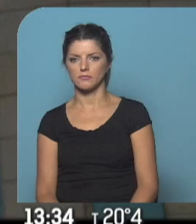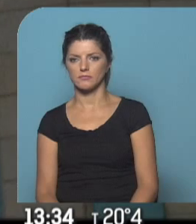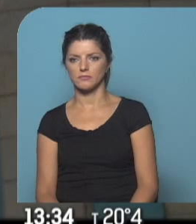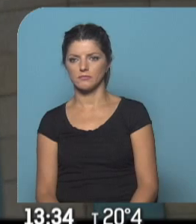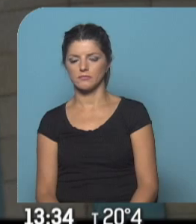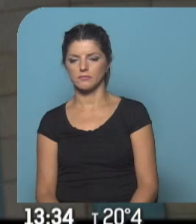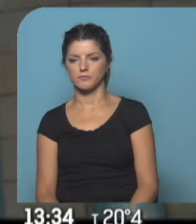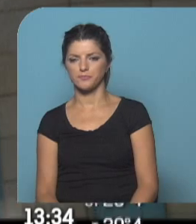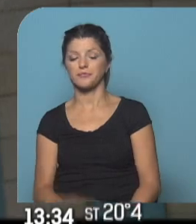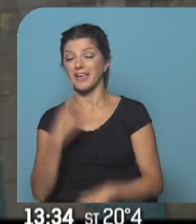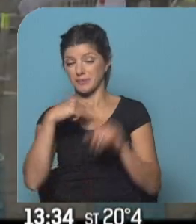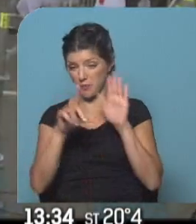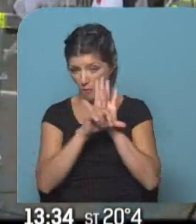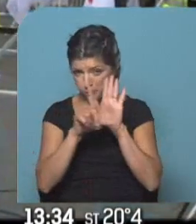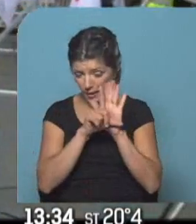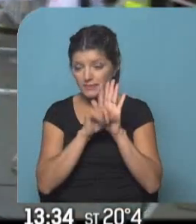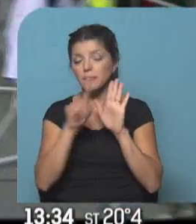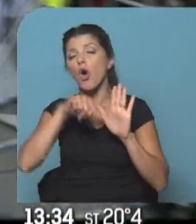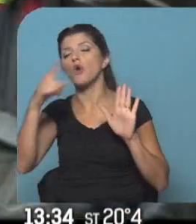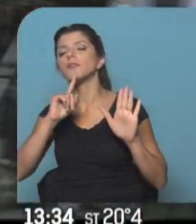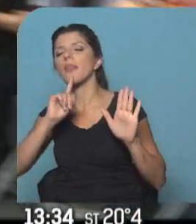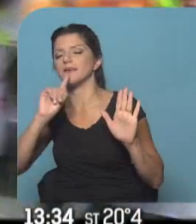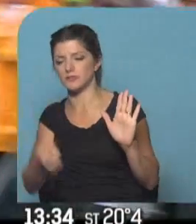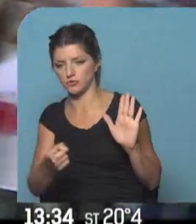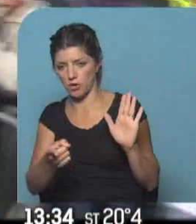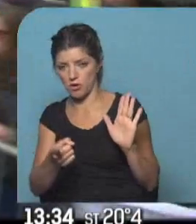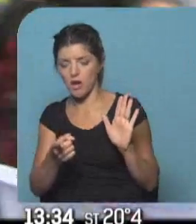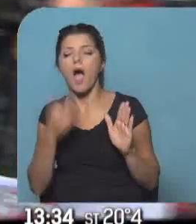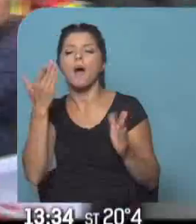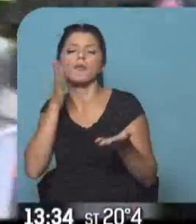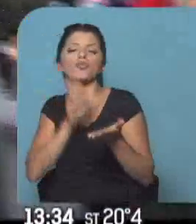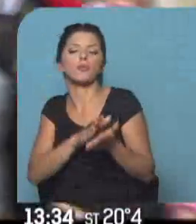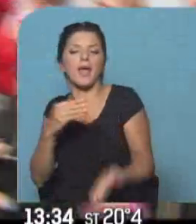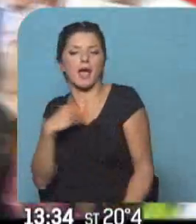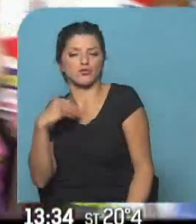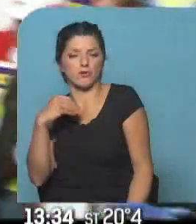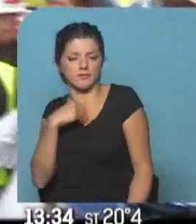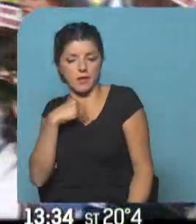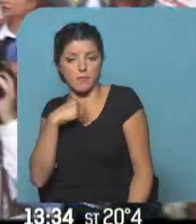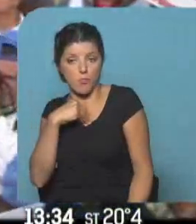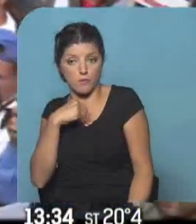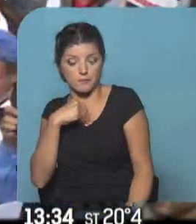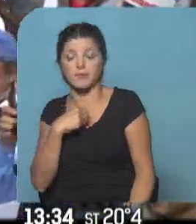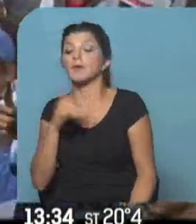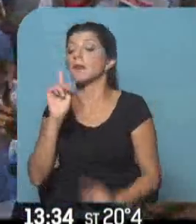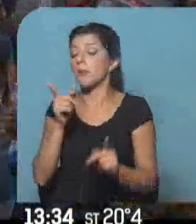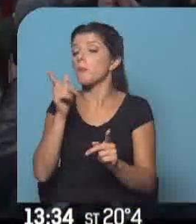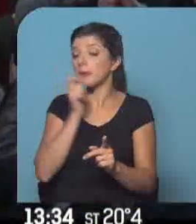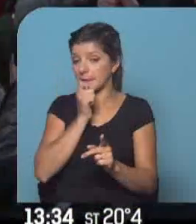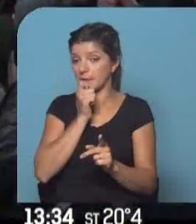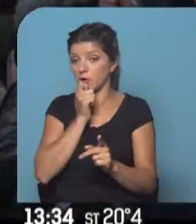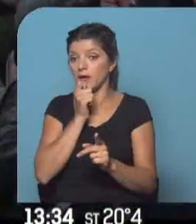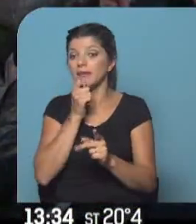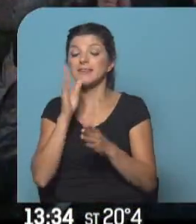A estas leyes se suman otras medidas basadas en su esencia cristiana y tradicionalista, como la prohibición de la fecundación